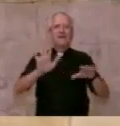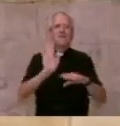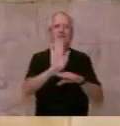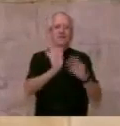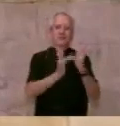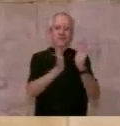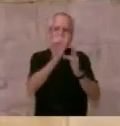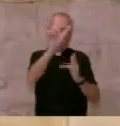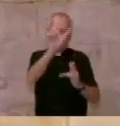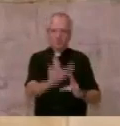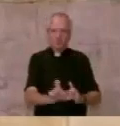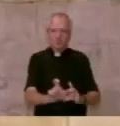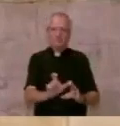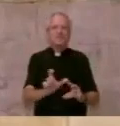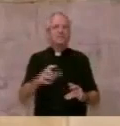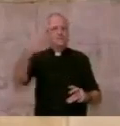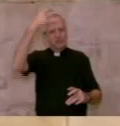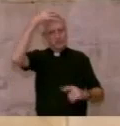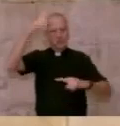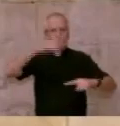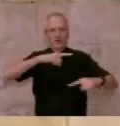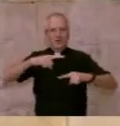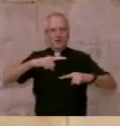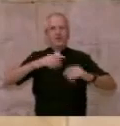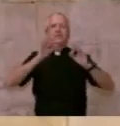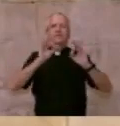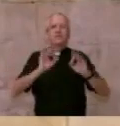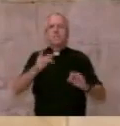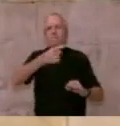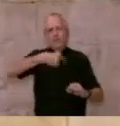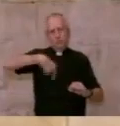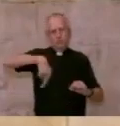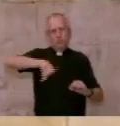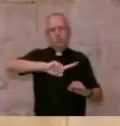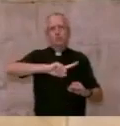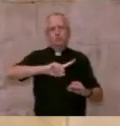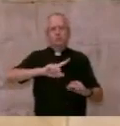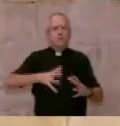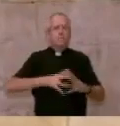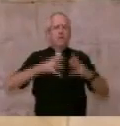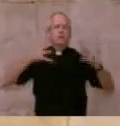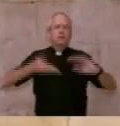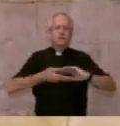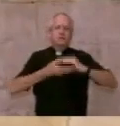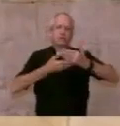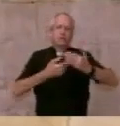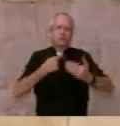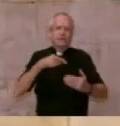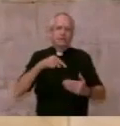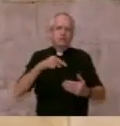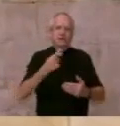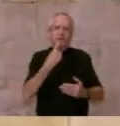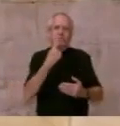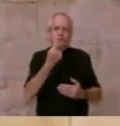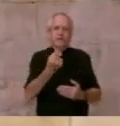Jesucristo y de su reino, que son para nosotros el mayor tesoro que tenemos.